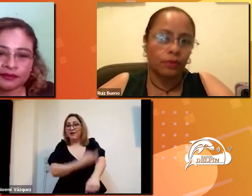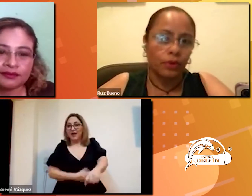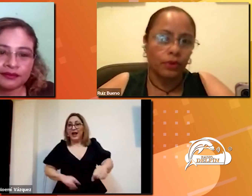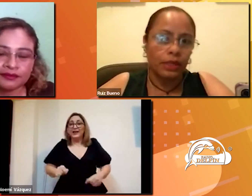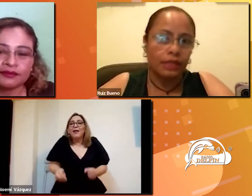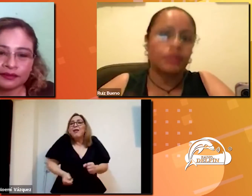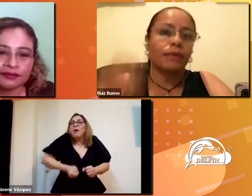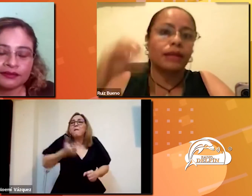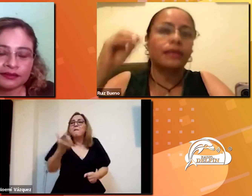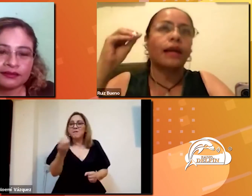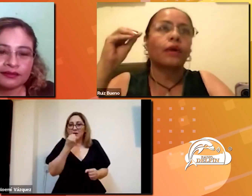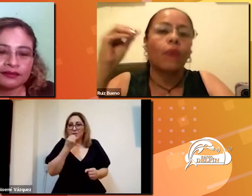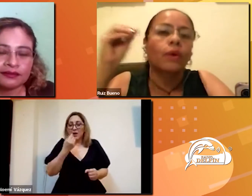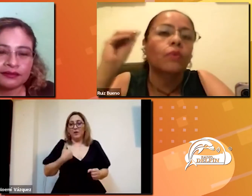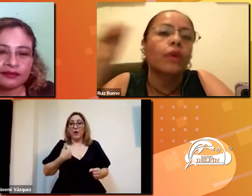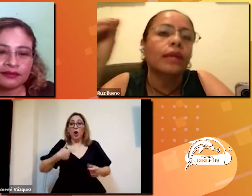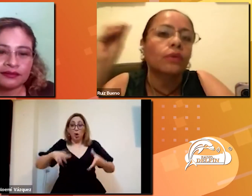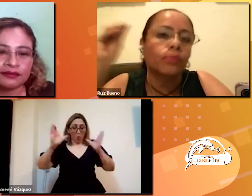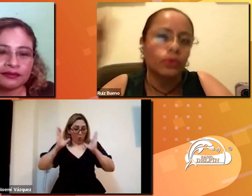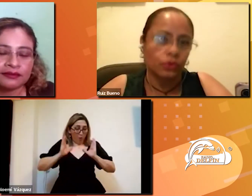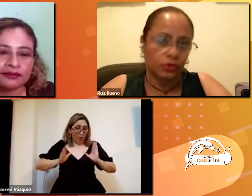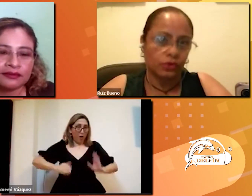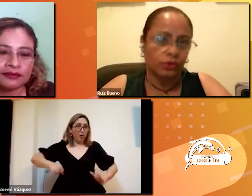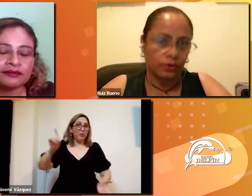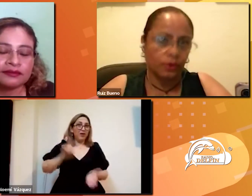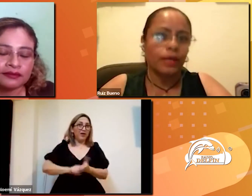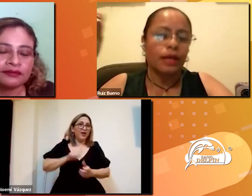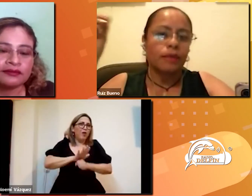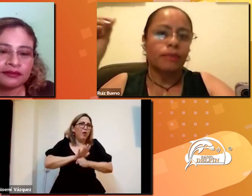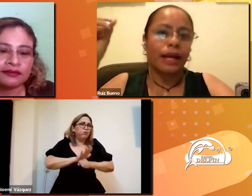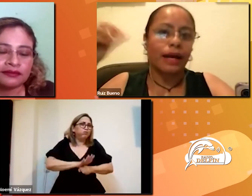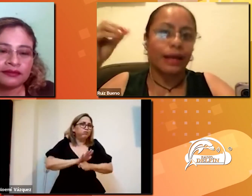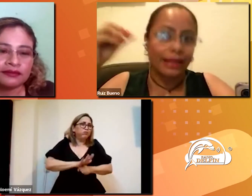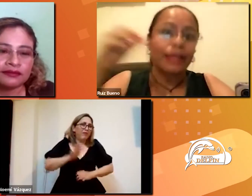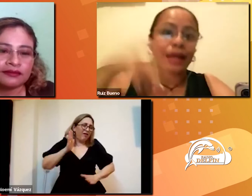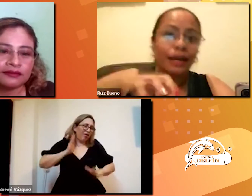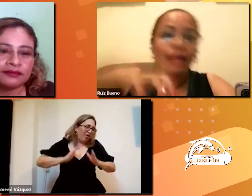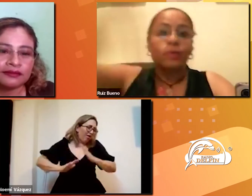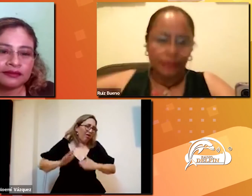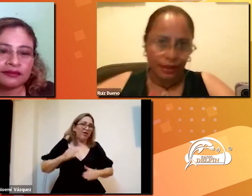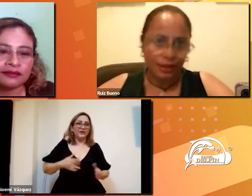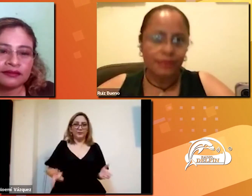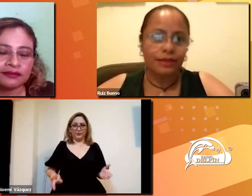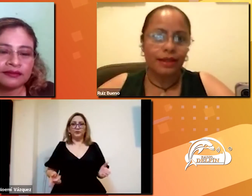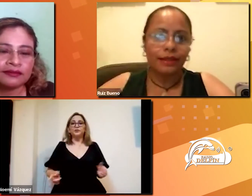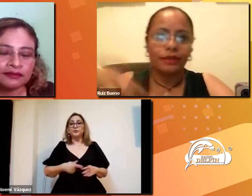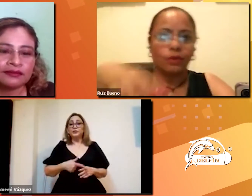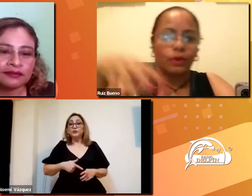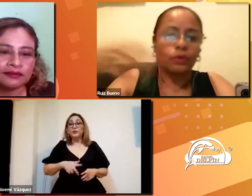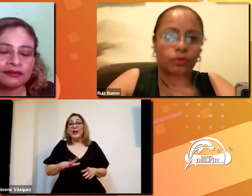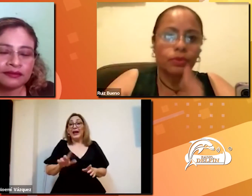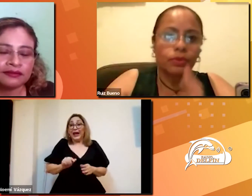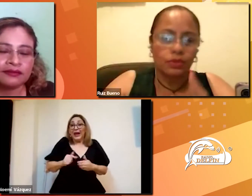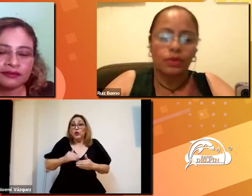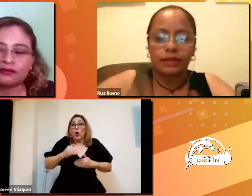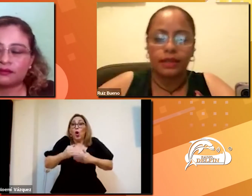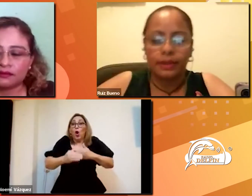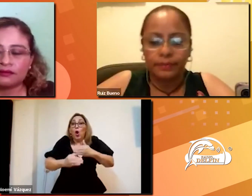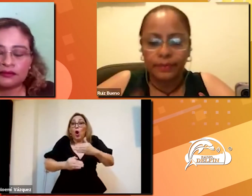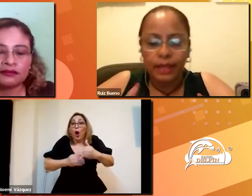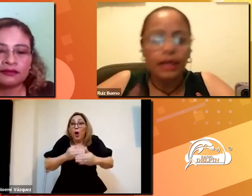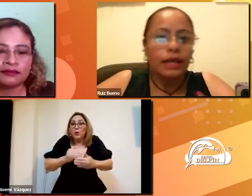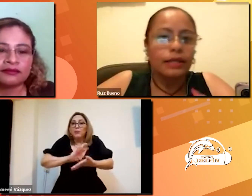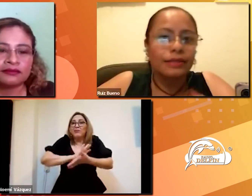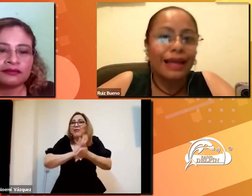en el cuerpo y se van como acumulando puntos, ¿no? Para generar en un ataque de ansiedad o en un proceso de